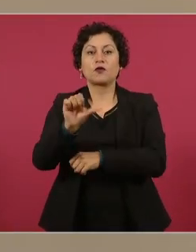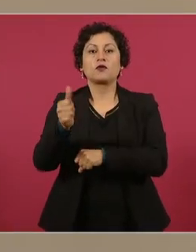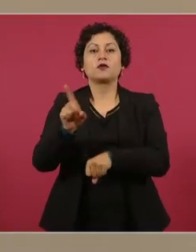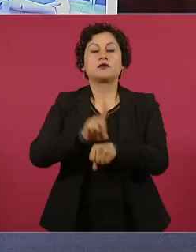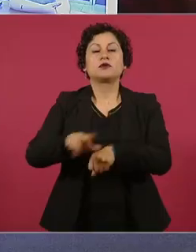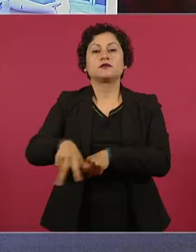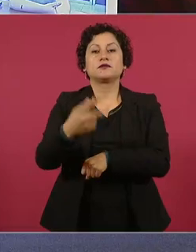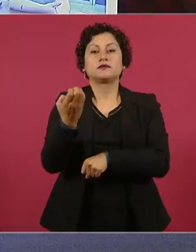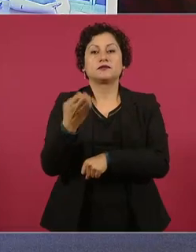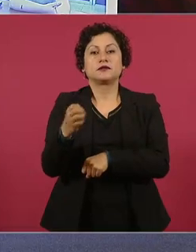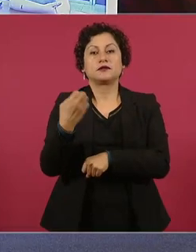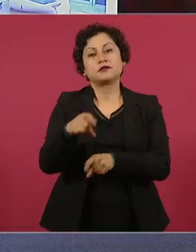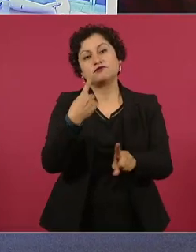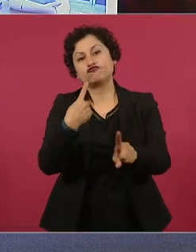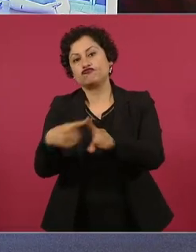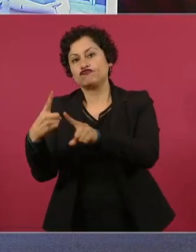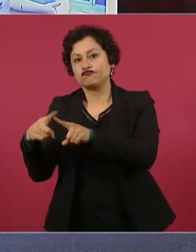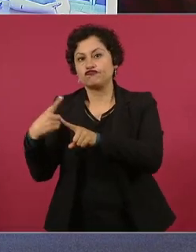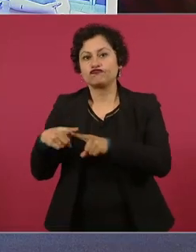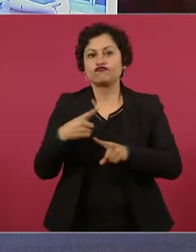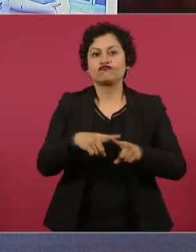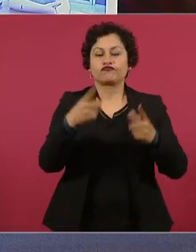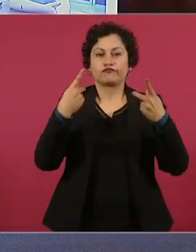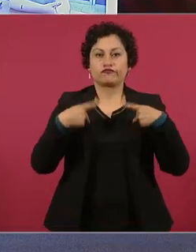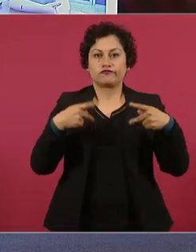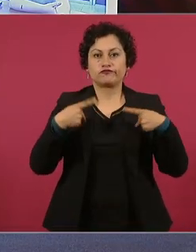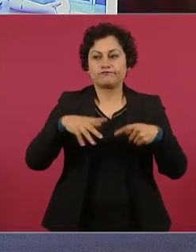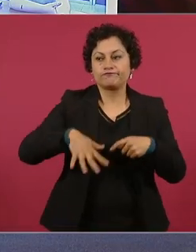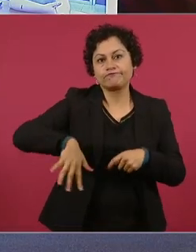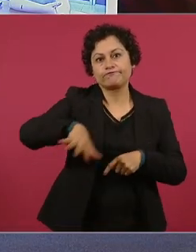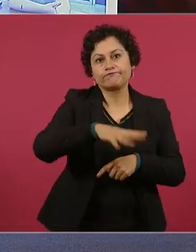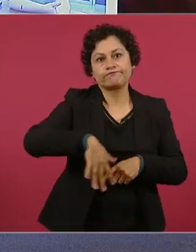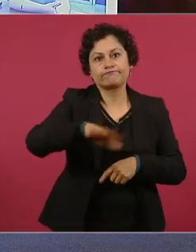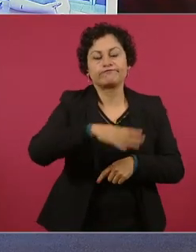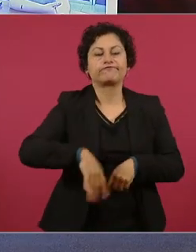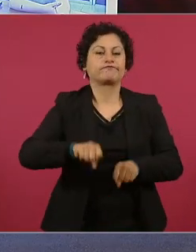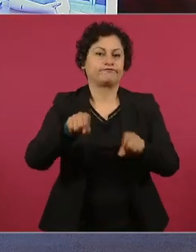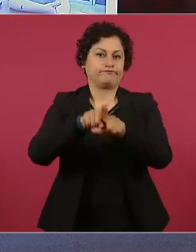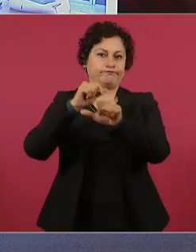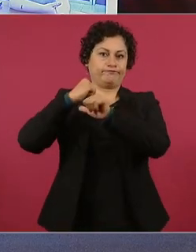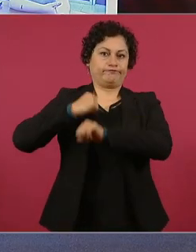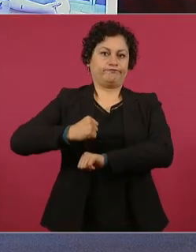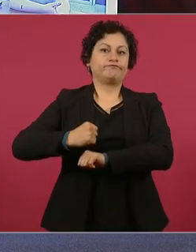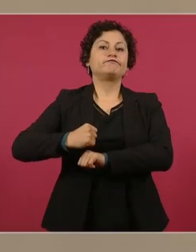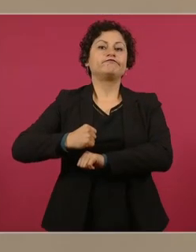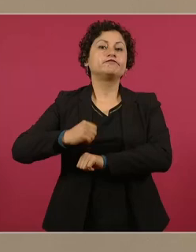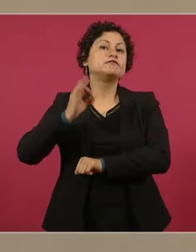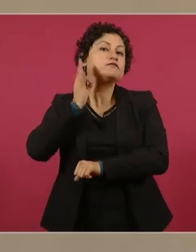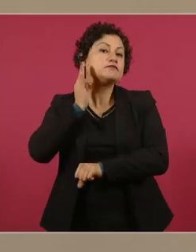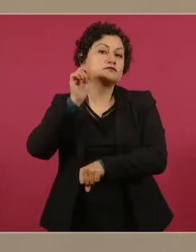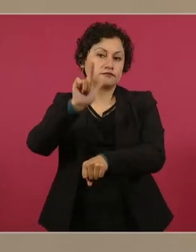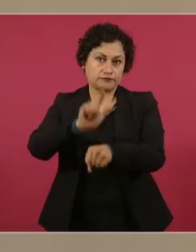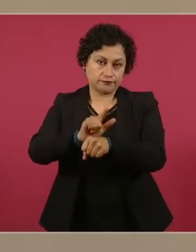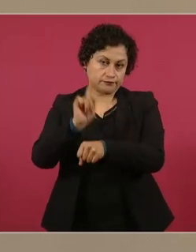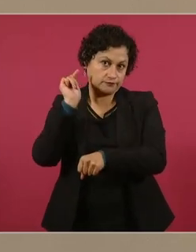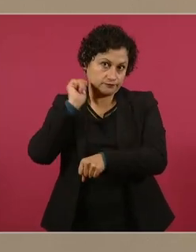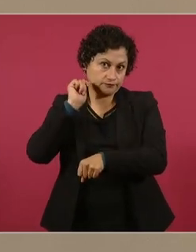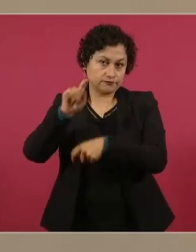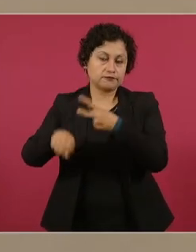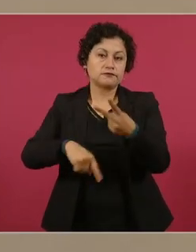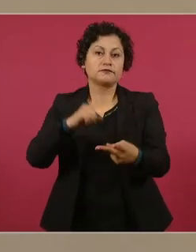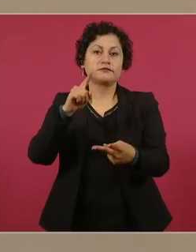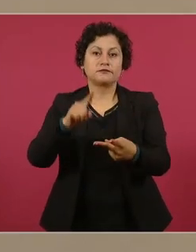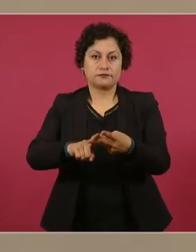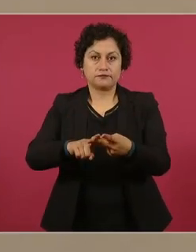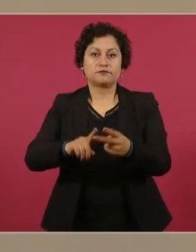diversos operativos interinstitucionales de búsqueda. Aquí participan la Fiscalía de Tabasco, el Ejército